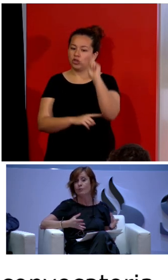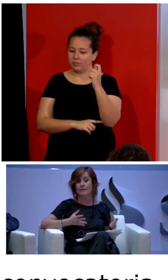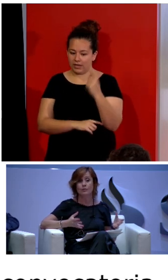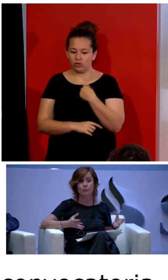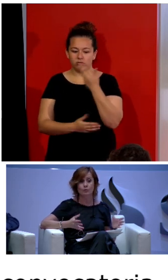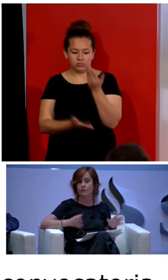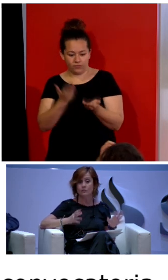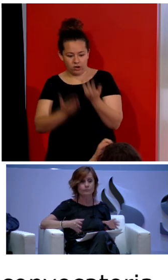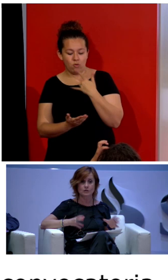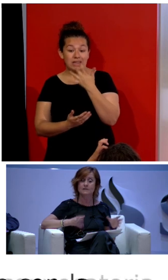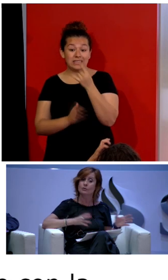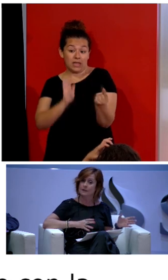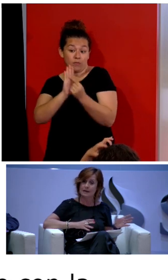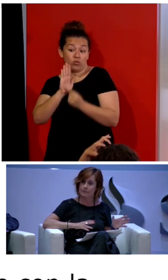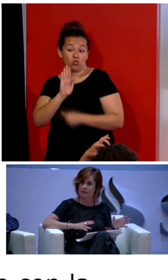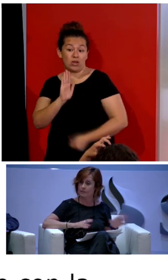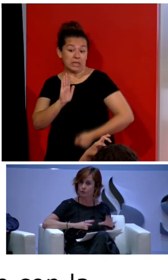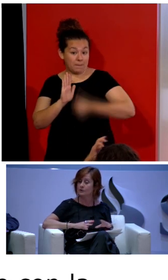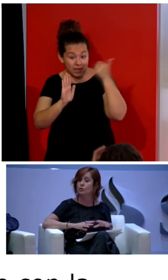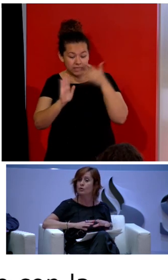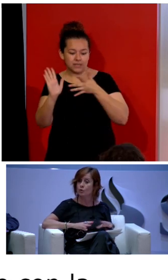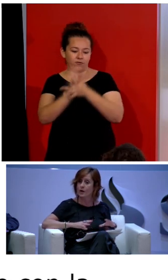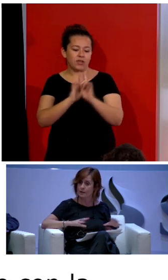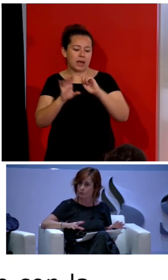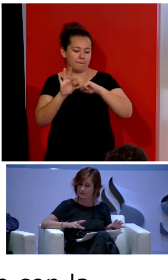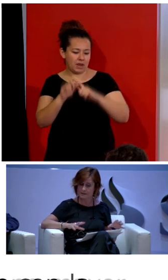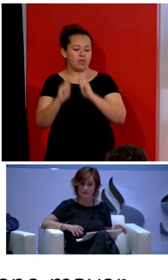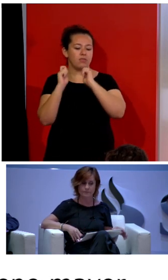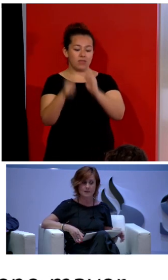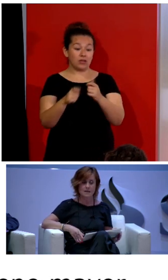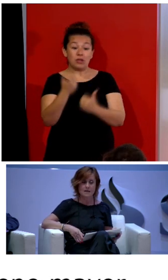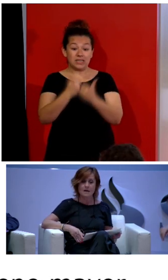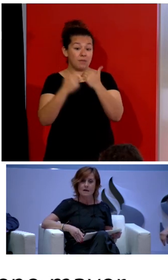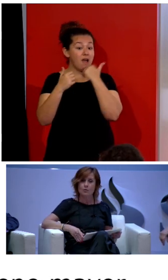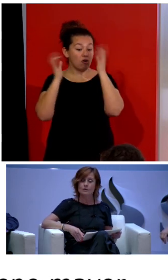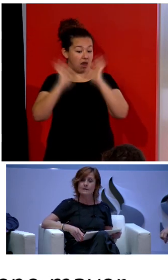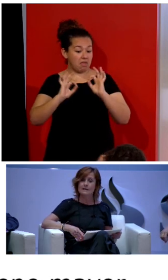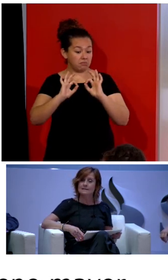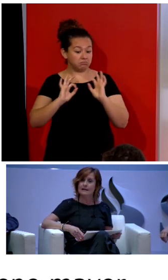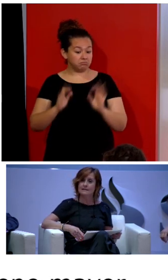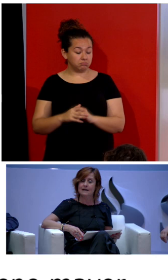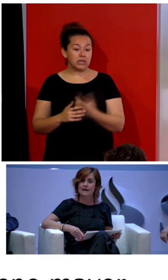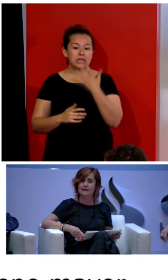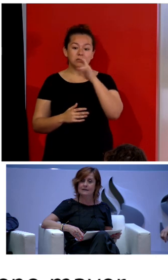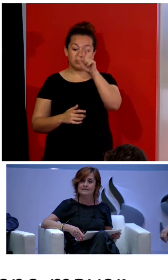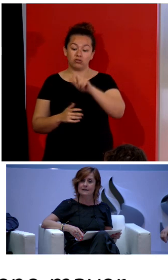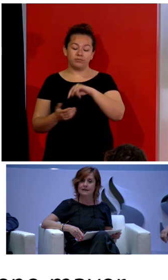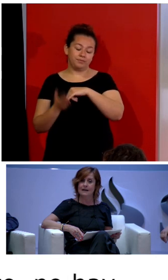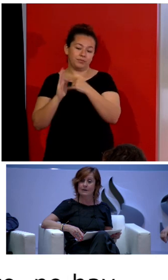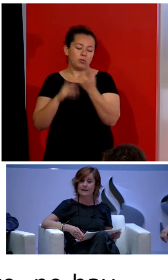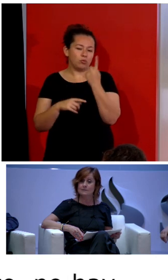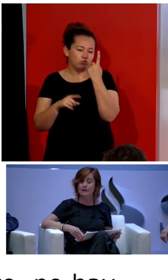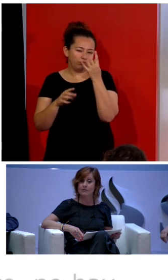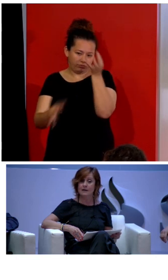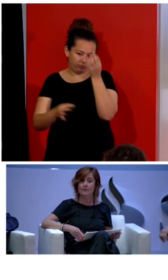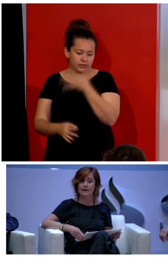obtiene una mayor puntuación, pues es quien obtiene la plaza. Por tanto, no hay ningún examen. Un tema que quisiera destacar es que la